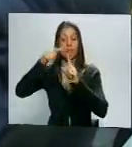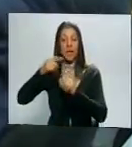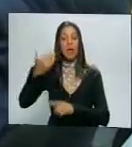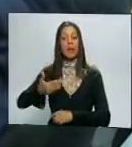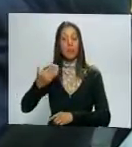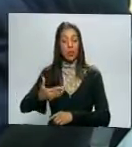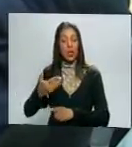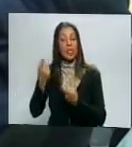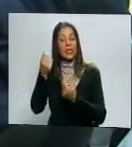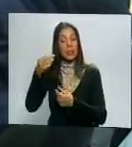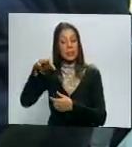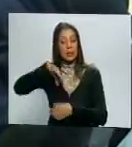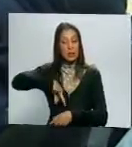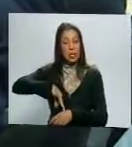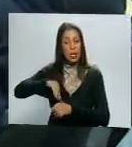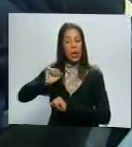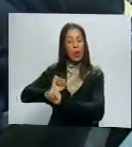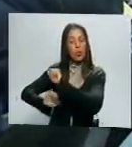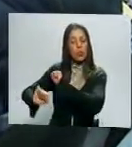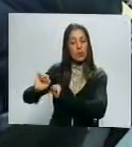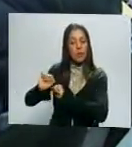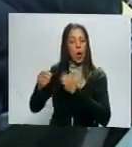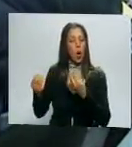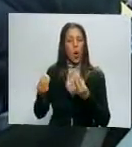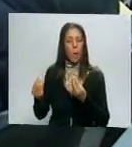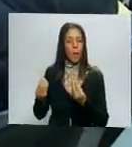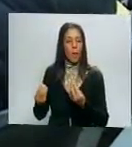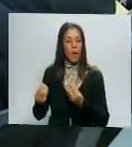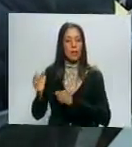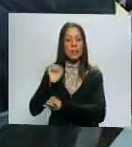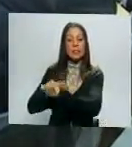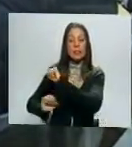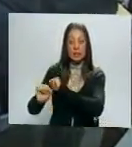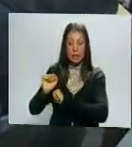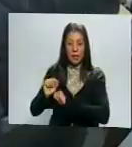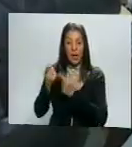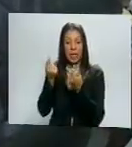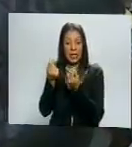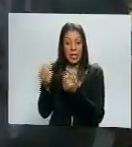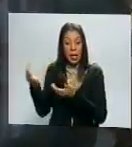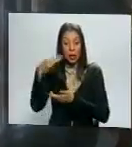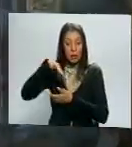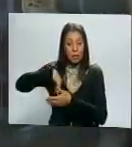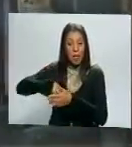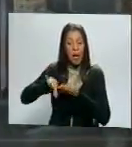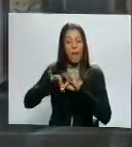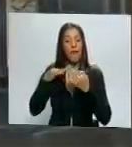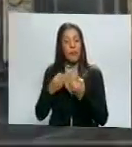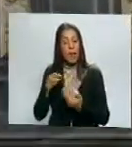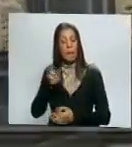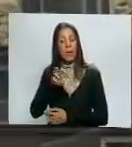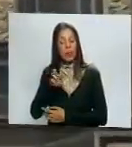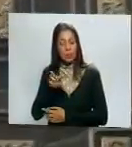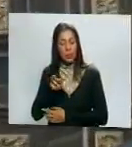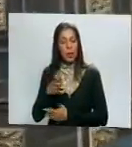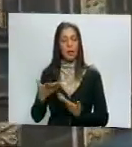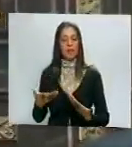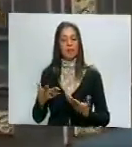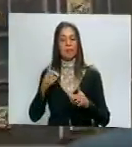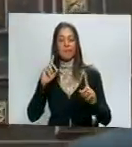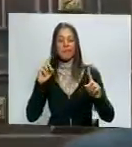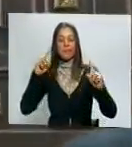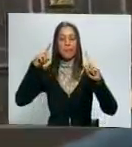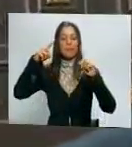del salario de los trabajadores y las trabajadoras, en la defensa del ingreso de la familia venezolana, que son los